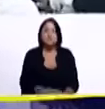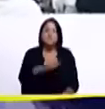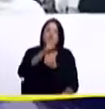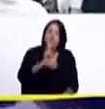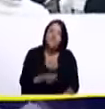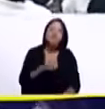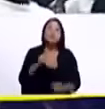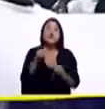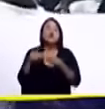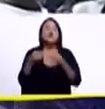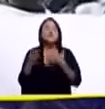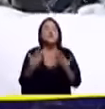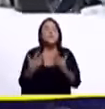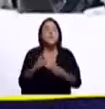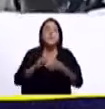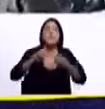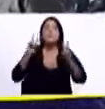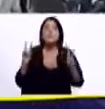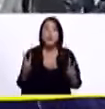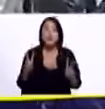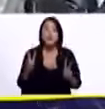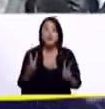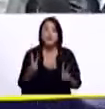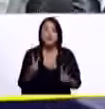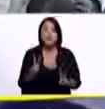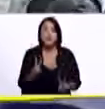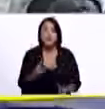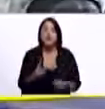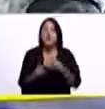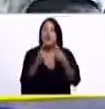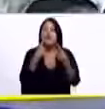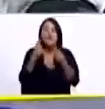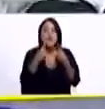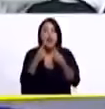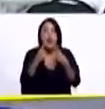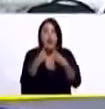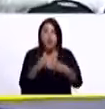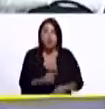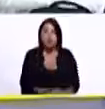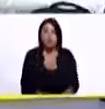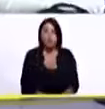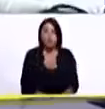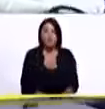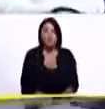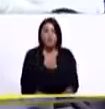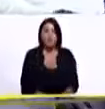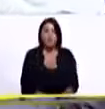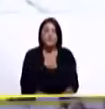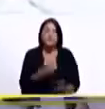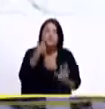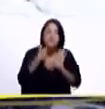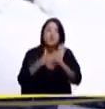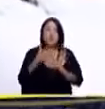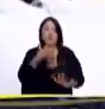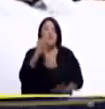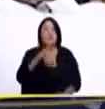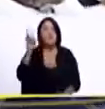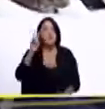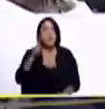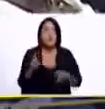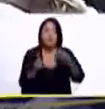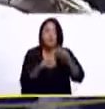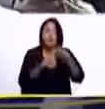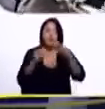la diplomacia de paz. Vamos con dignidad y diálogo, diálogo con la verdad de Venezuela. Así que ese cuarto